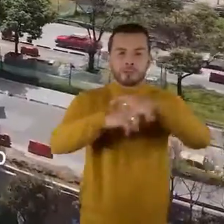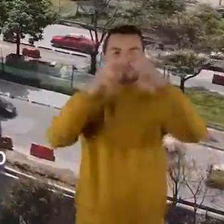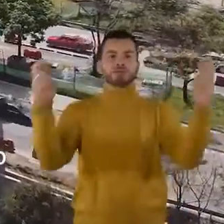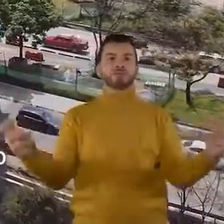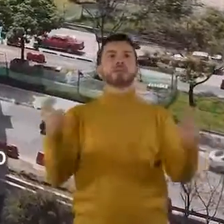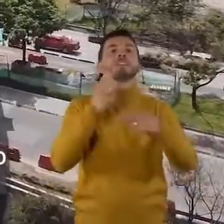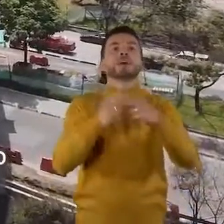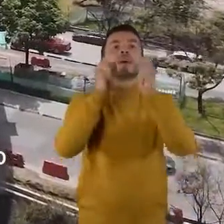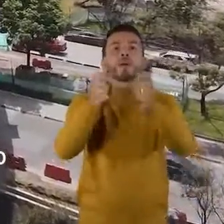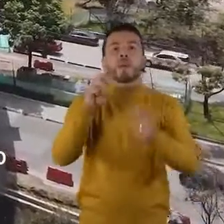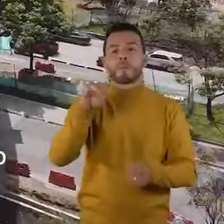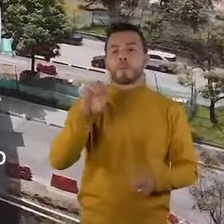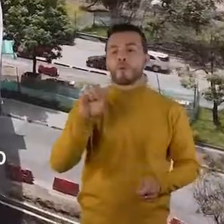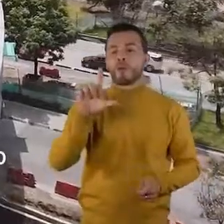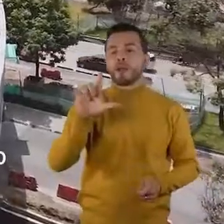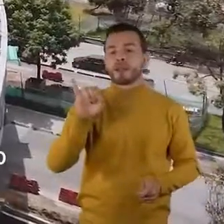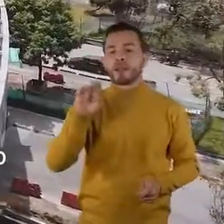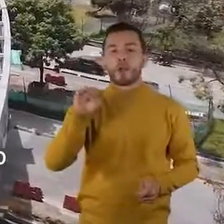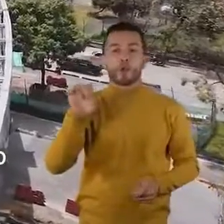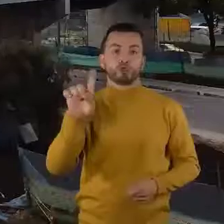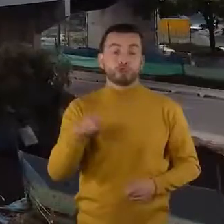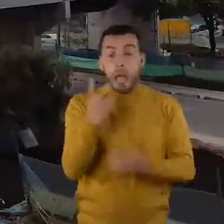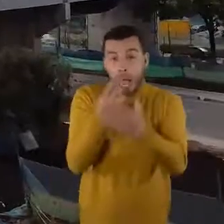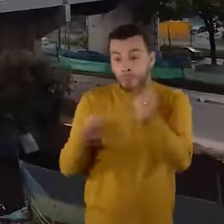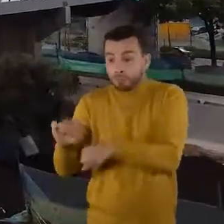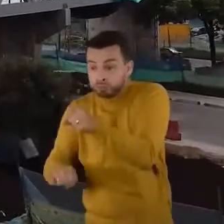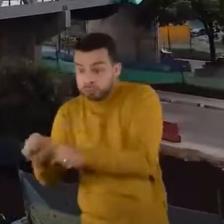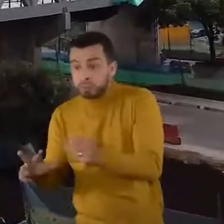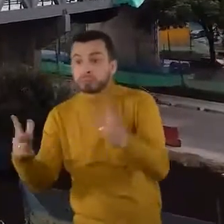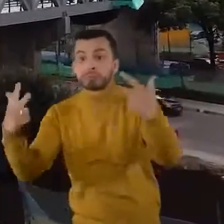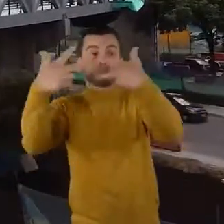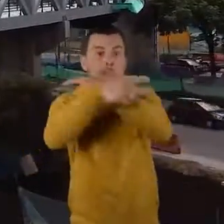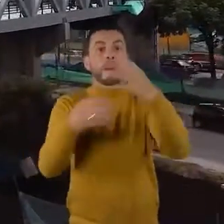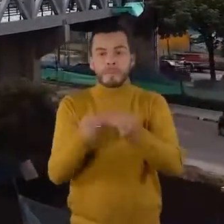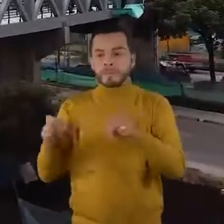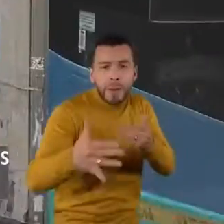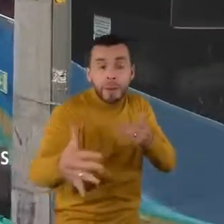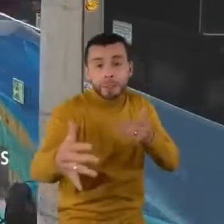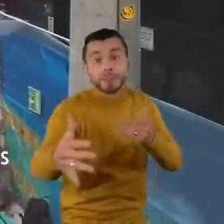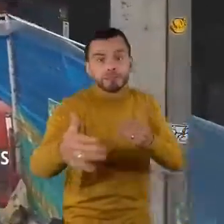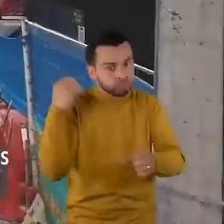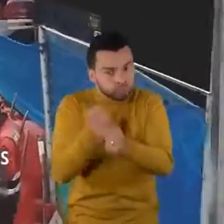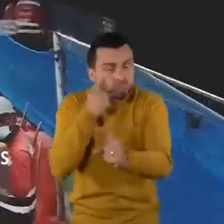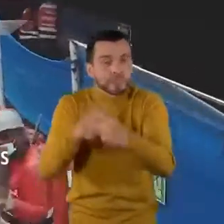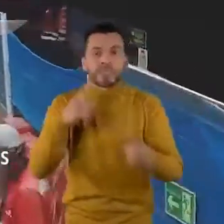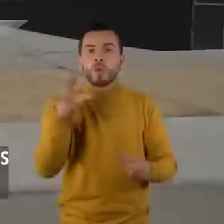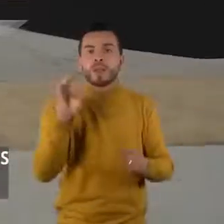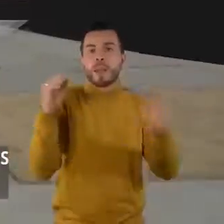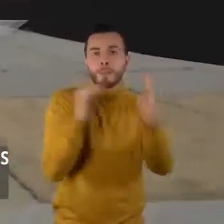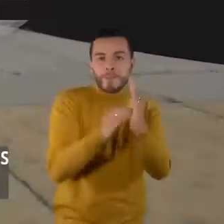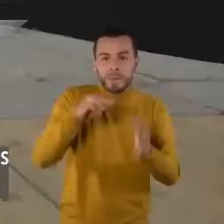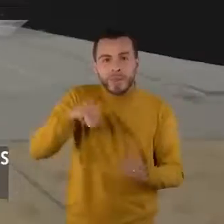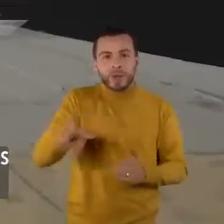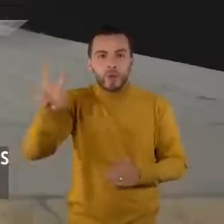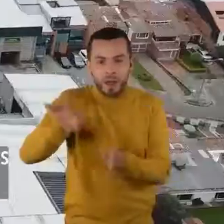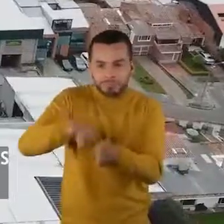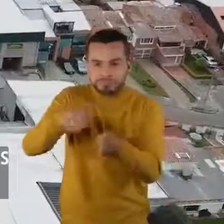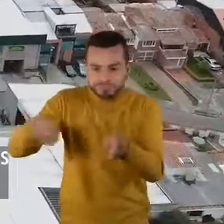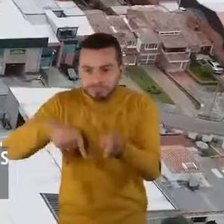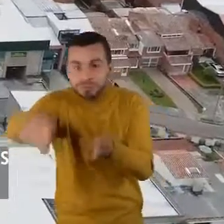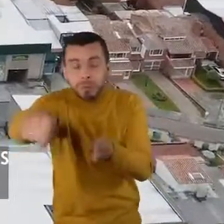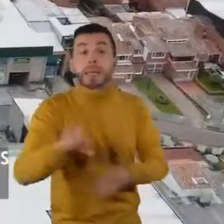ambicioso plan de obras públicas al norte de bogotá que generan más de 13.000 empleos para los habitantes de suba y usaquén